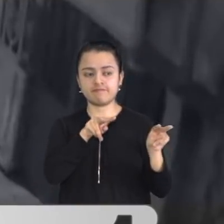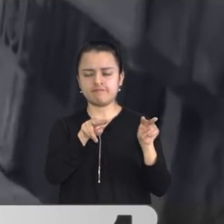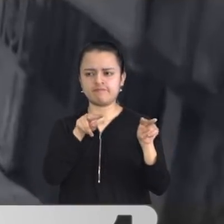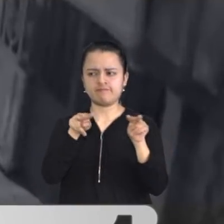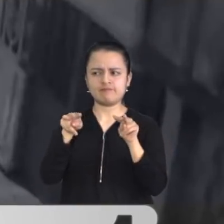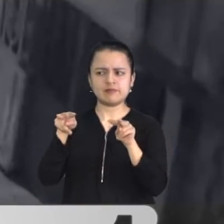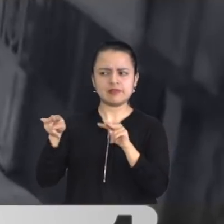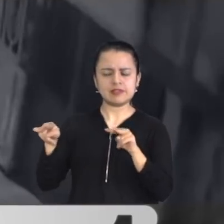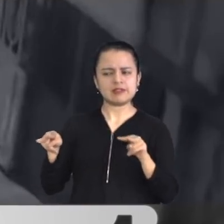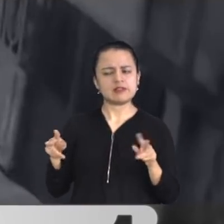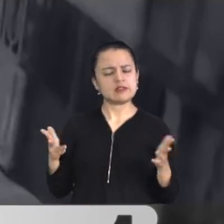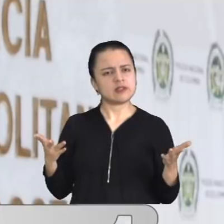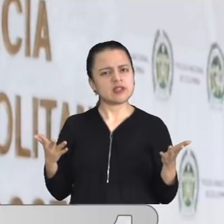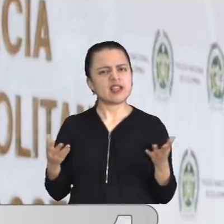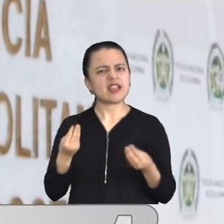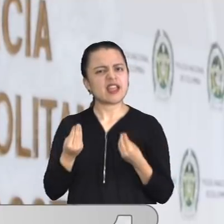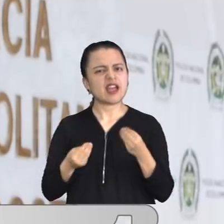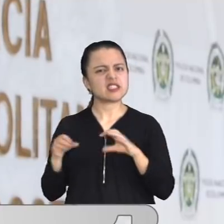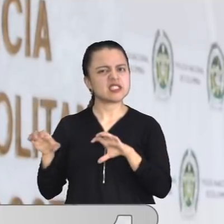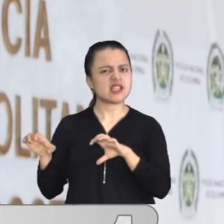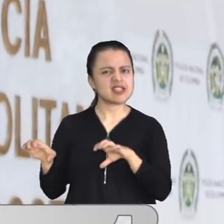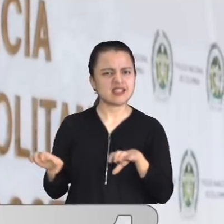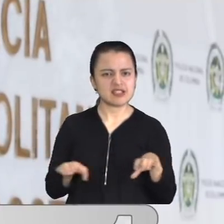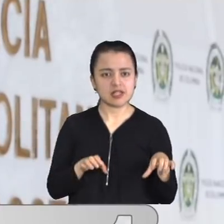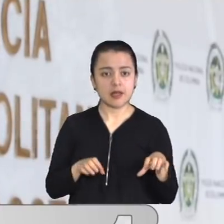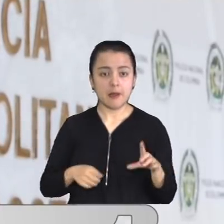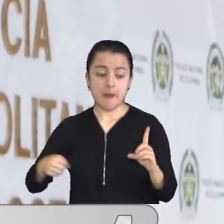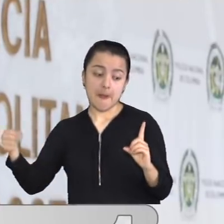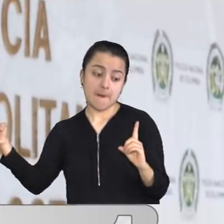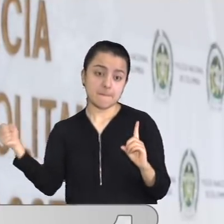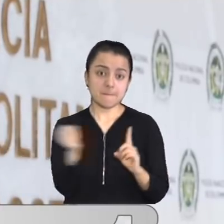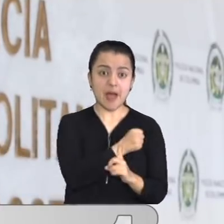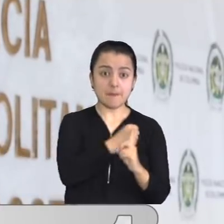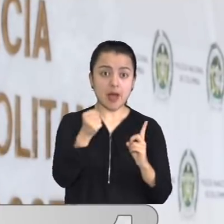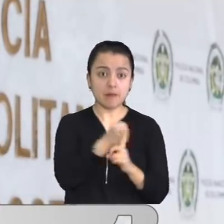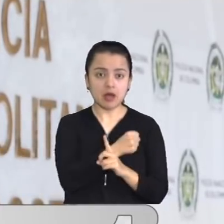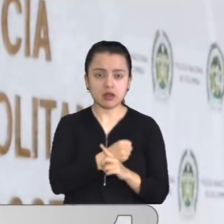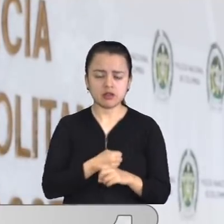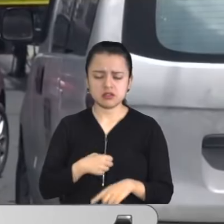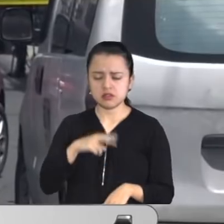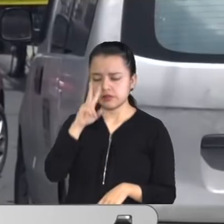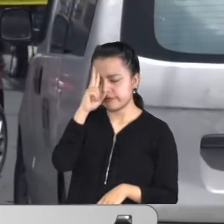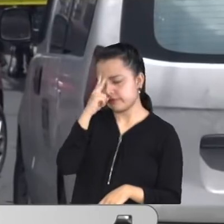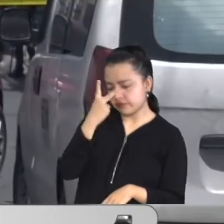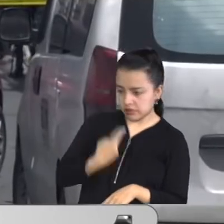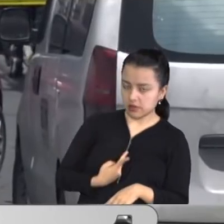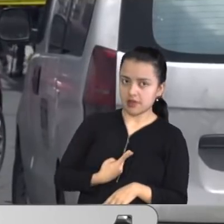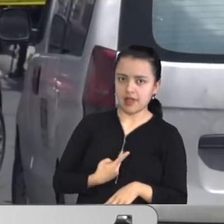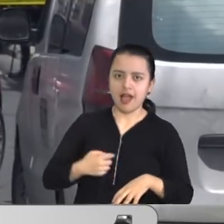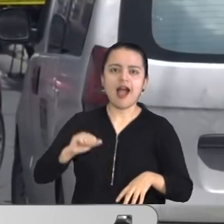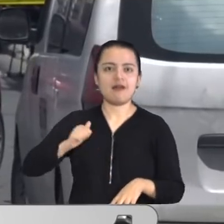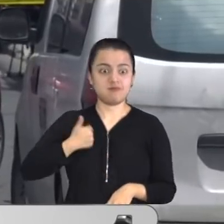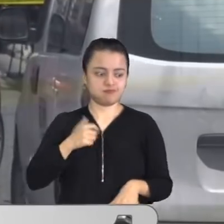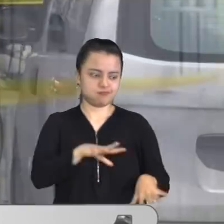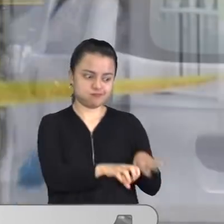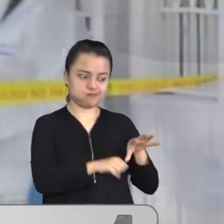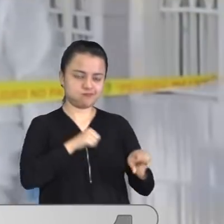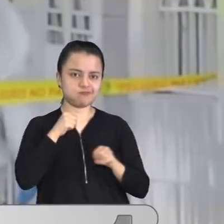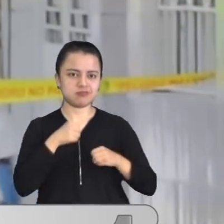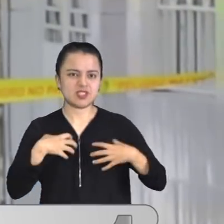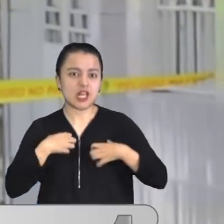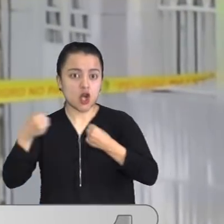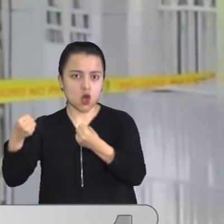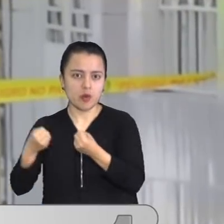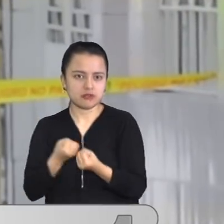Bogotá, muchos delincuentes lo que hacen es primero agredir a las víctimas y después hurtar los elementos. En medio de robos han muerto